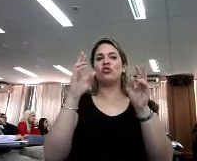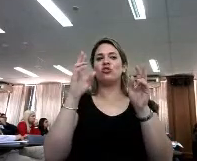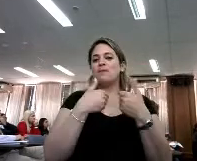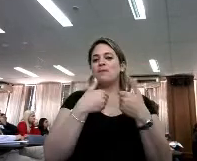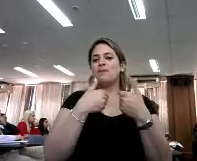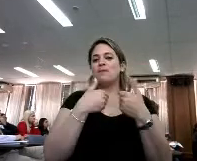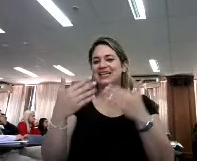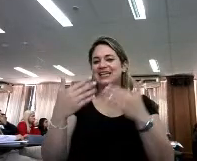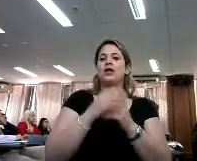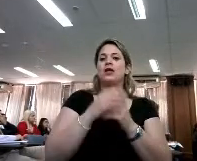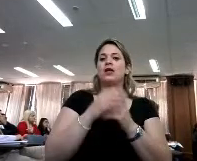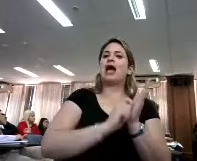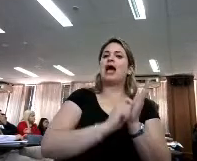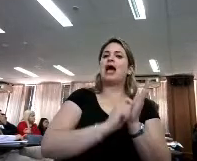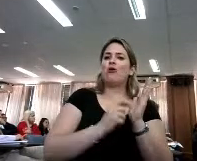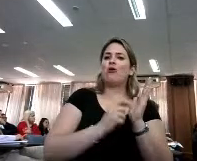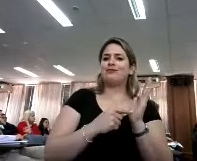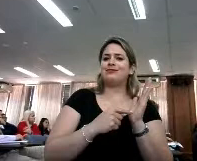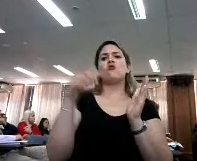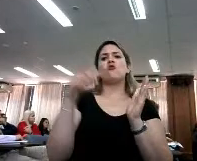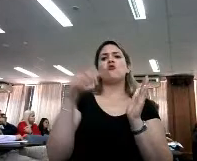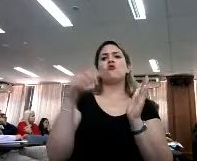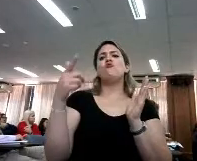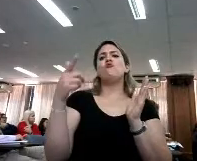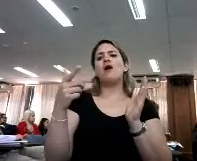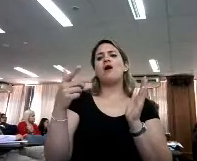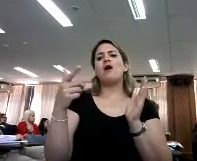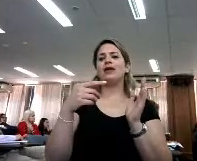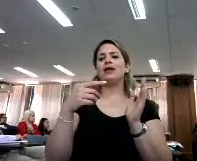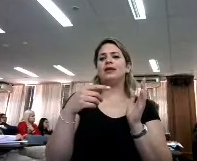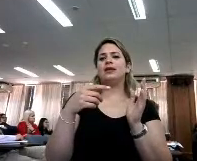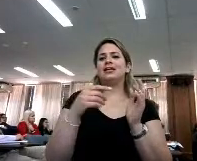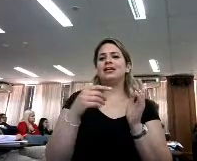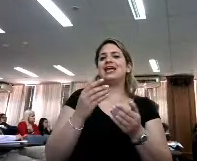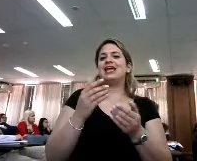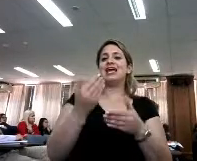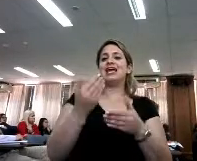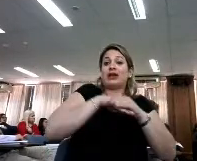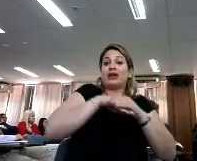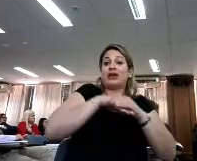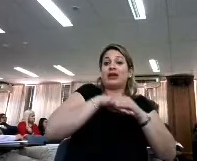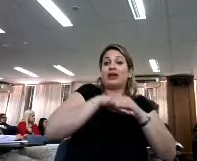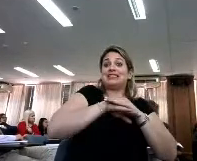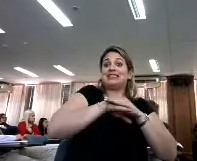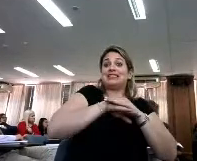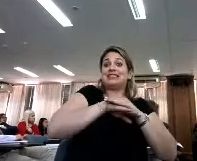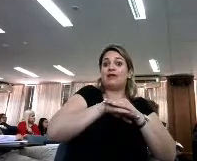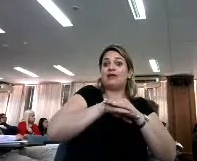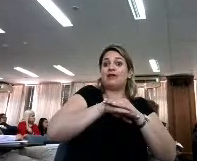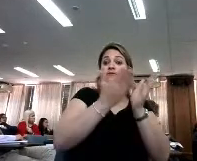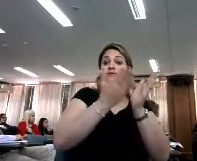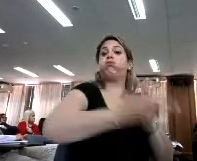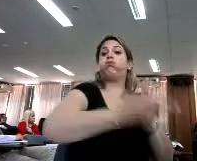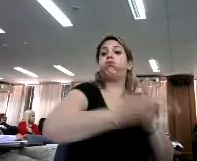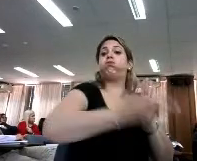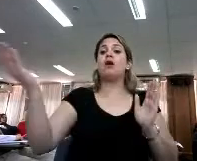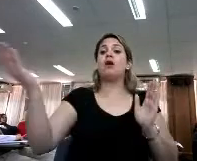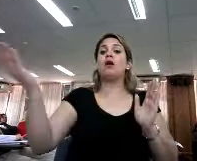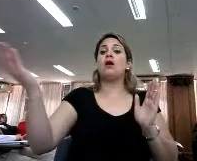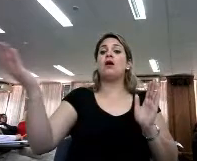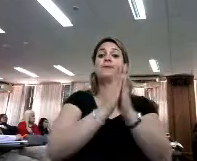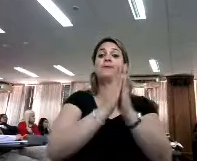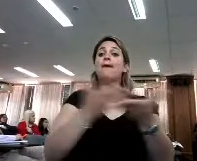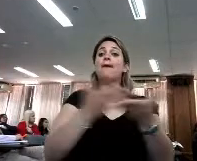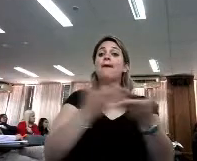autores, normalmente los autores no tienen ningún tipo de reserva de dar su obra a las bibliotecas públicas y que las puedan